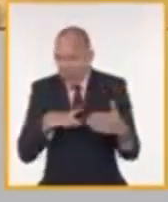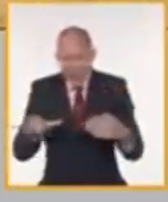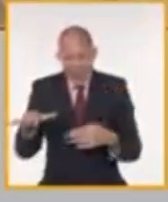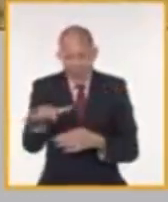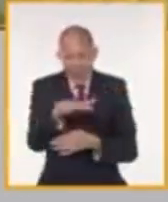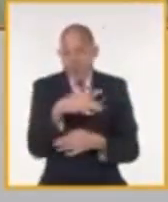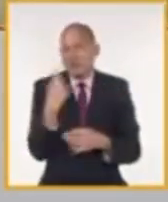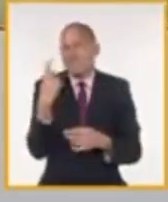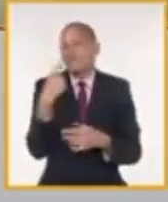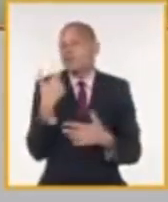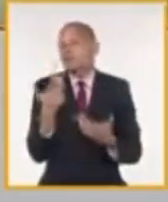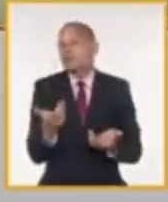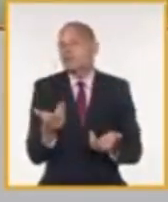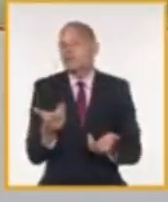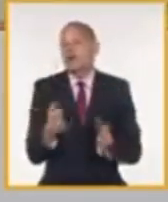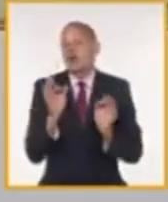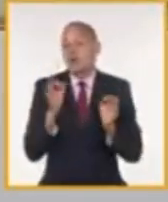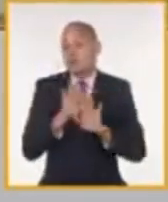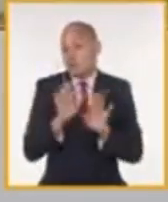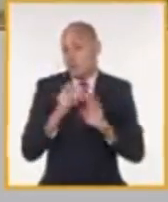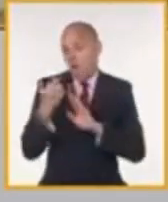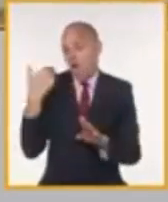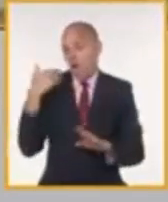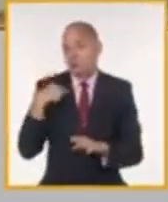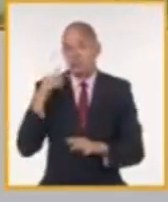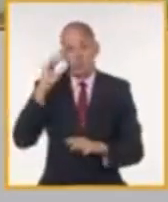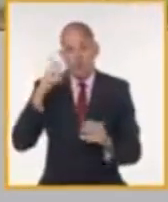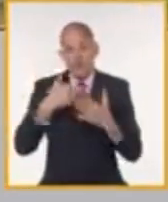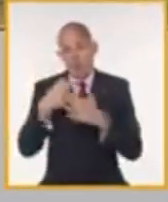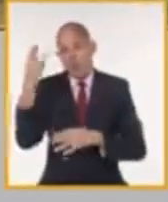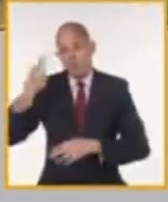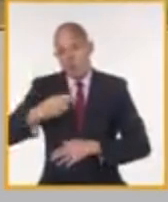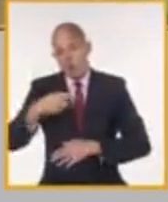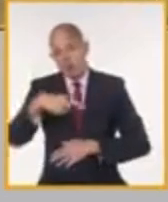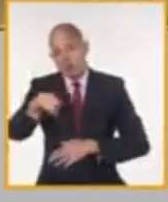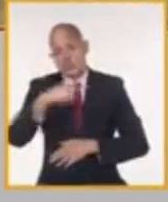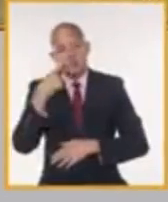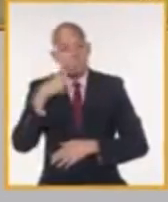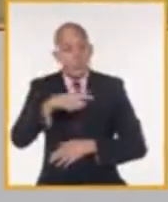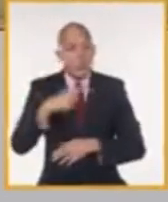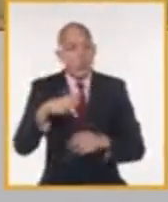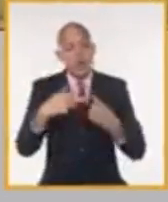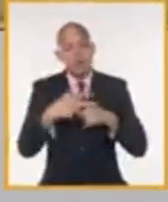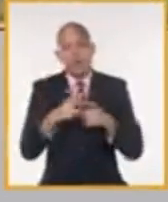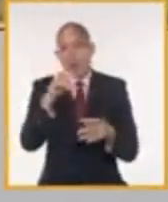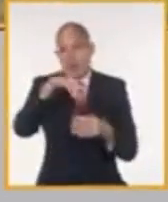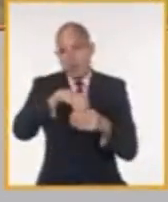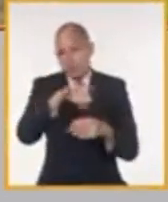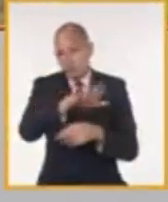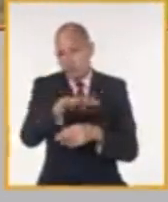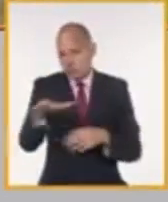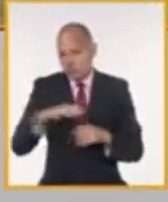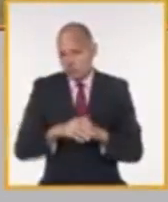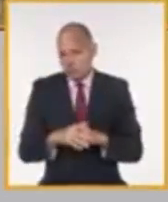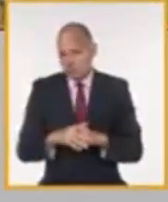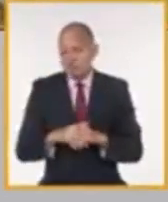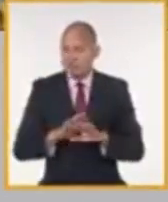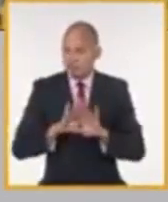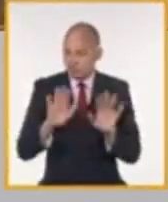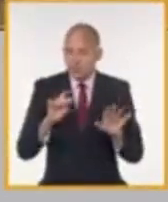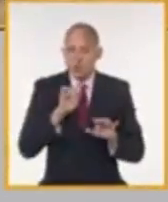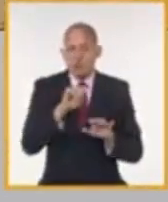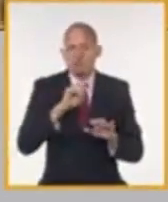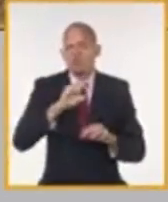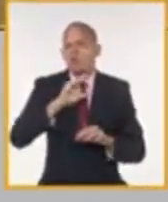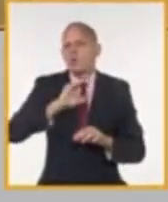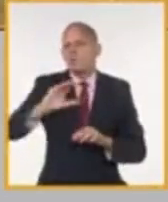máximo las facultades que han sido otorgadas al sistema empresarial. Y para no alejarnos del tema, sistemas de pago, ¿dónde se